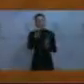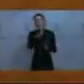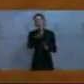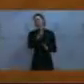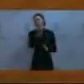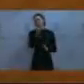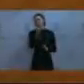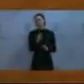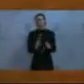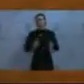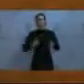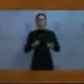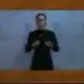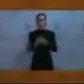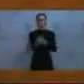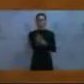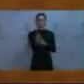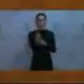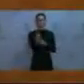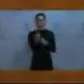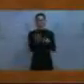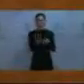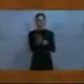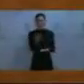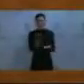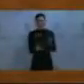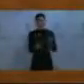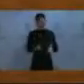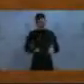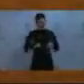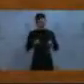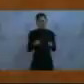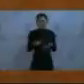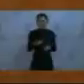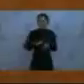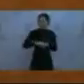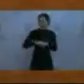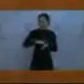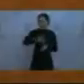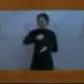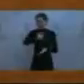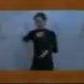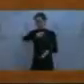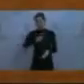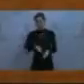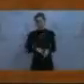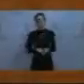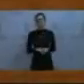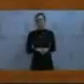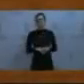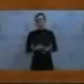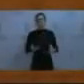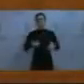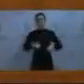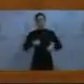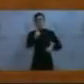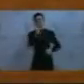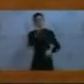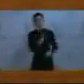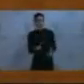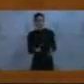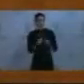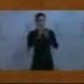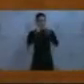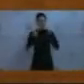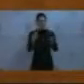plantear comparaciones con Avilés, que yo nunca había planteado, y bueno, hoy se lo voy a traer más